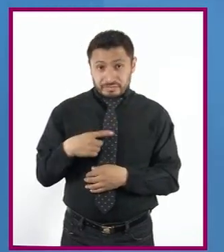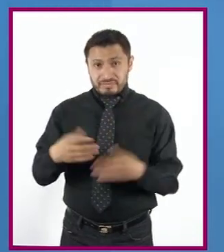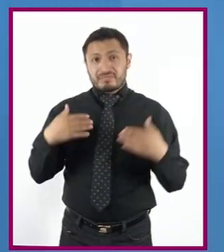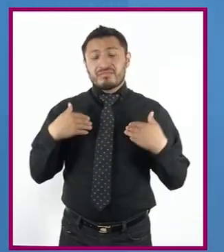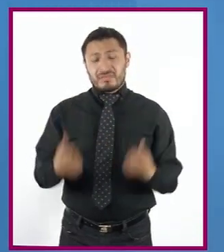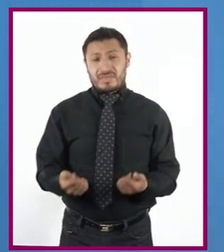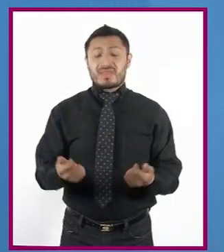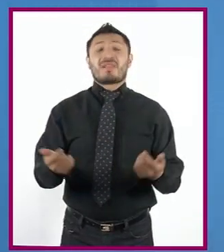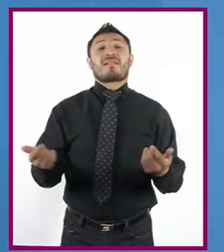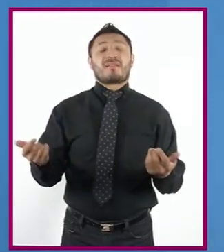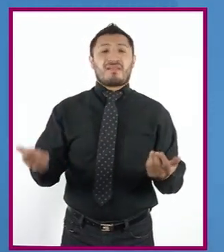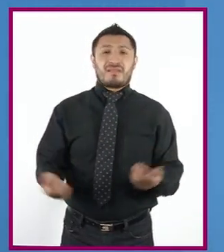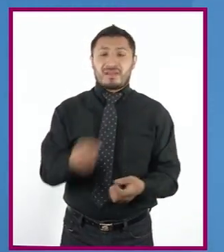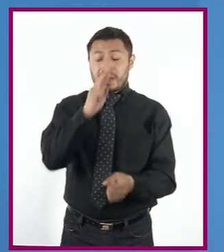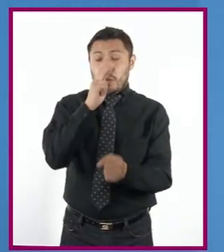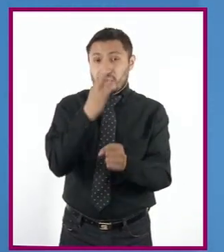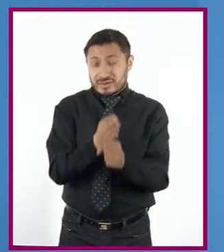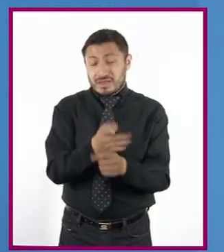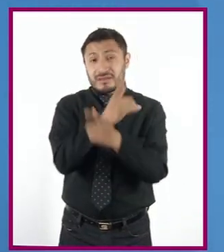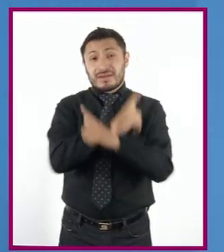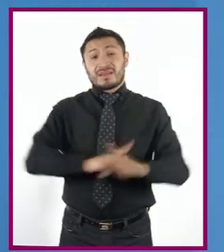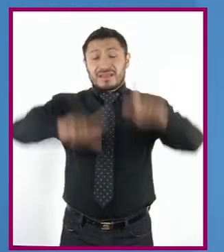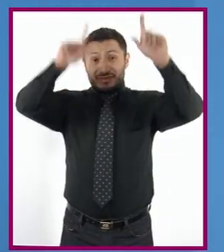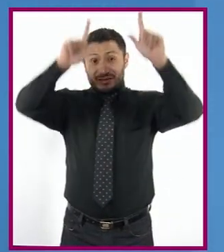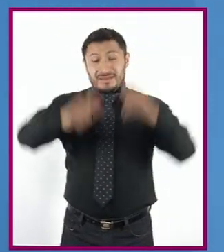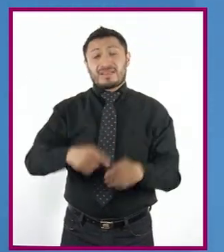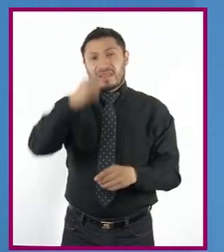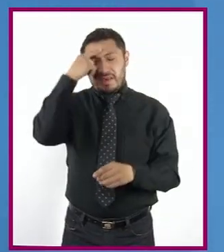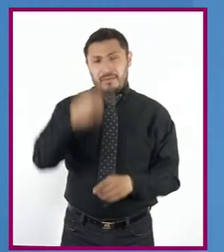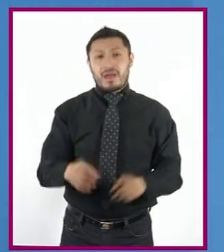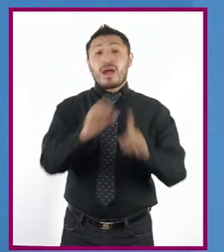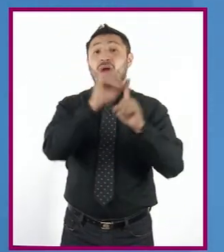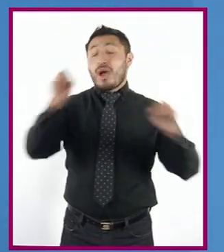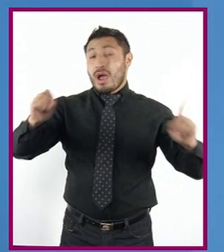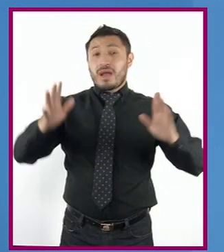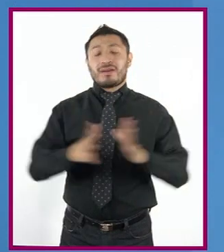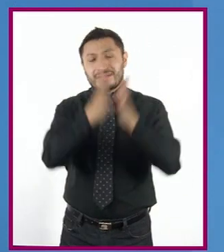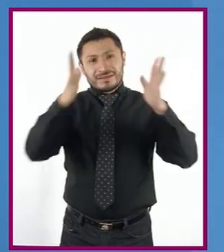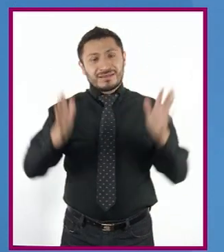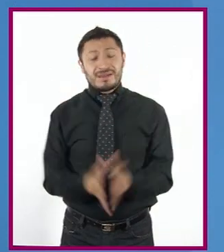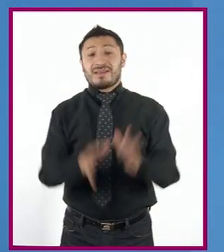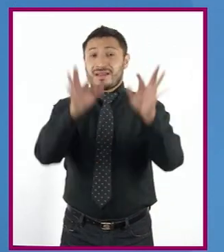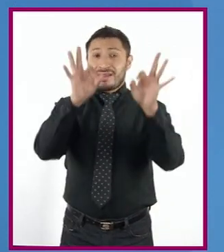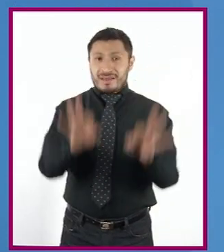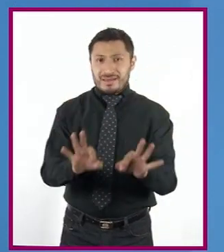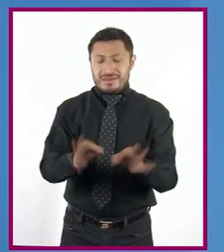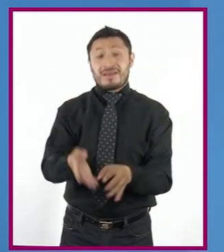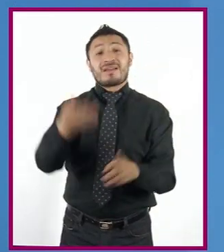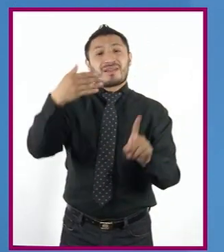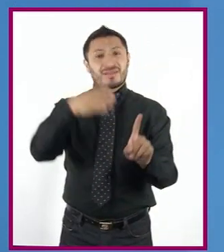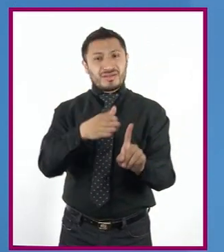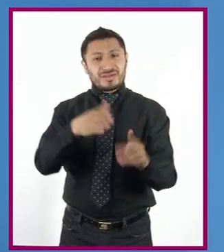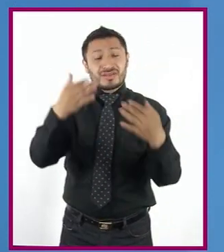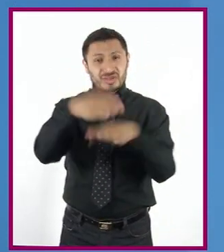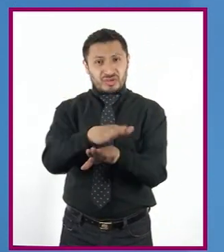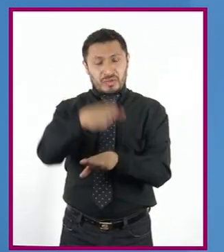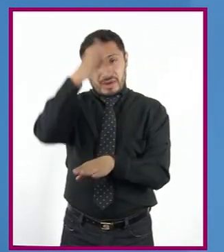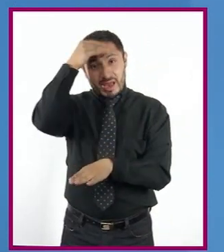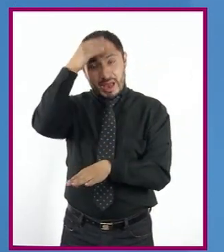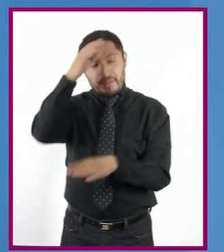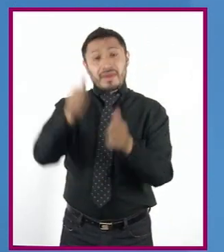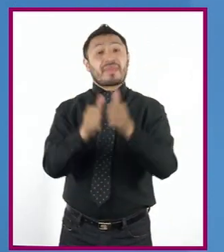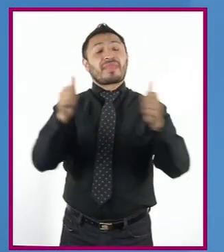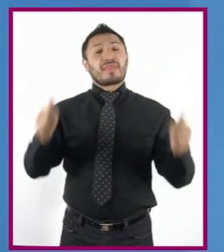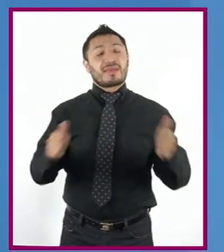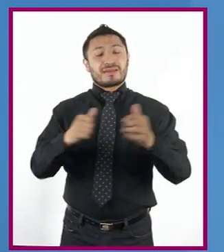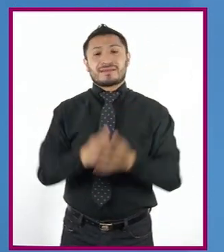ejercicio responsable de la libertad para organizar y participar activamente en el aprendizaje a distancia, lo